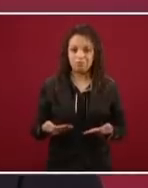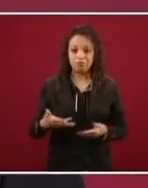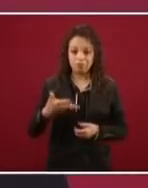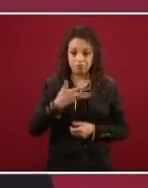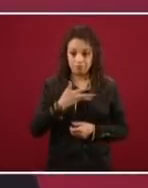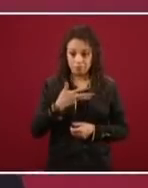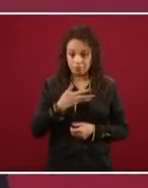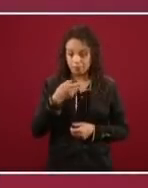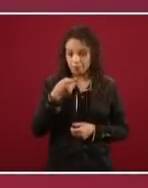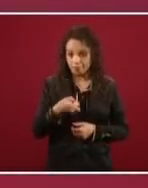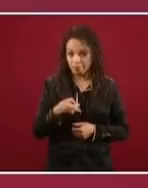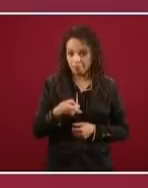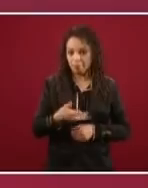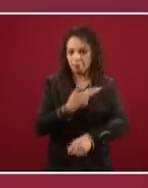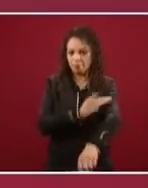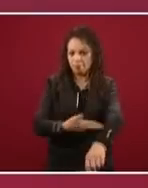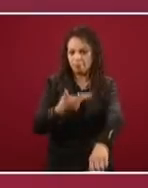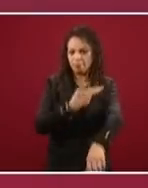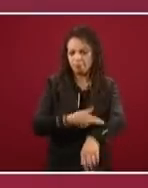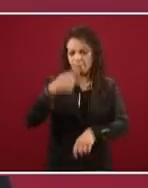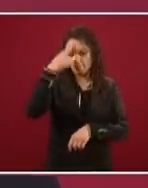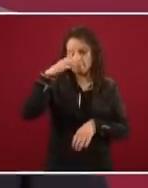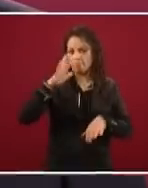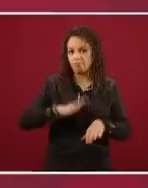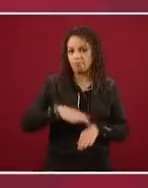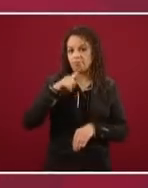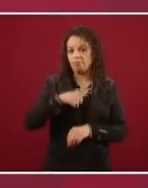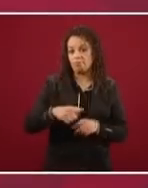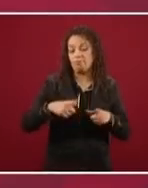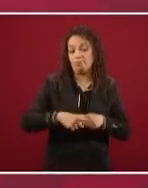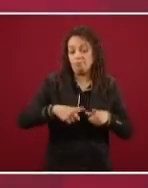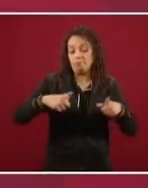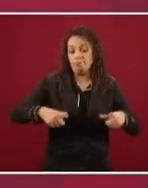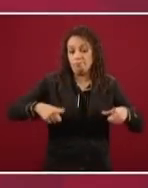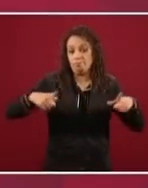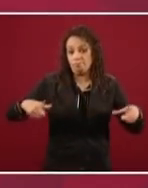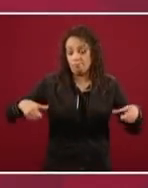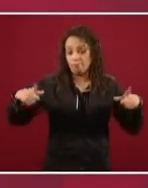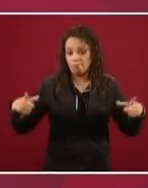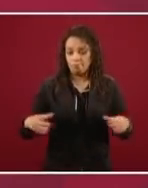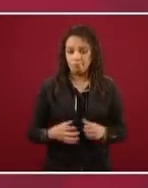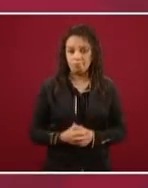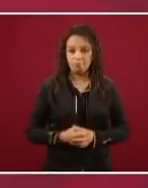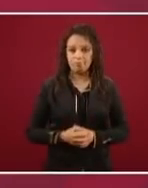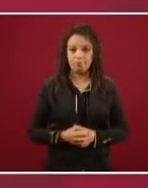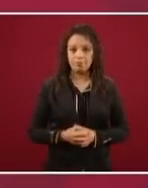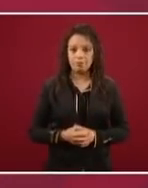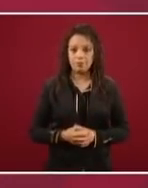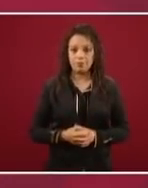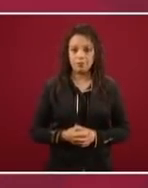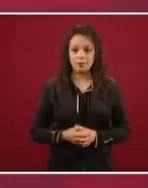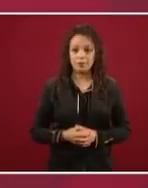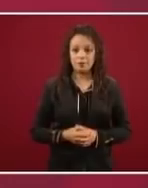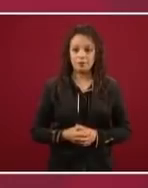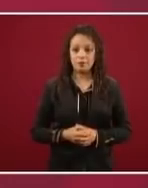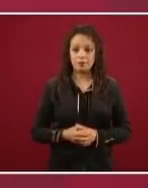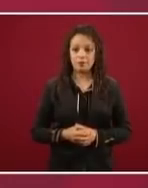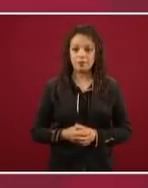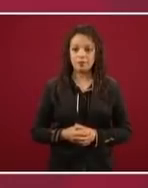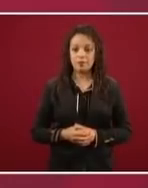proceso de ampliación y han logrado este nuevo